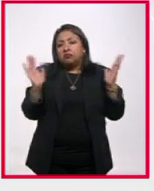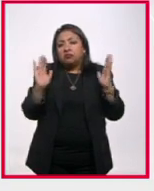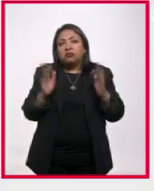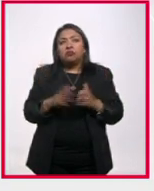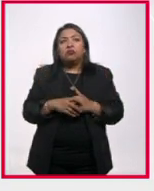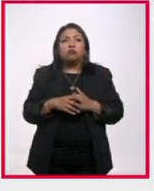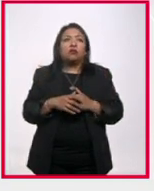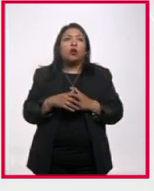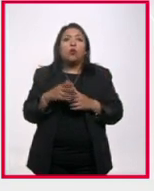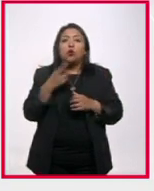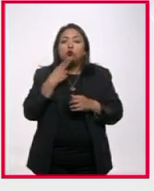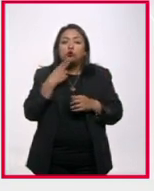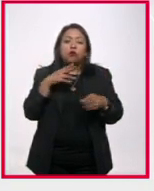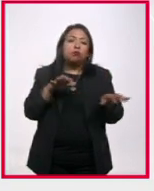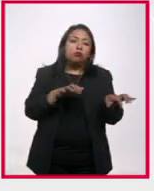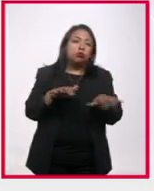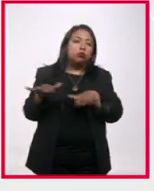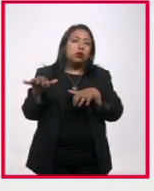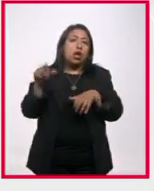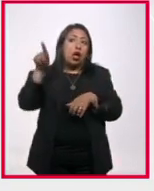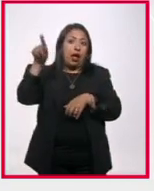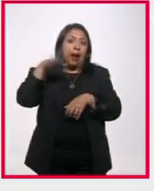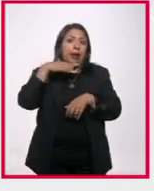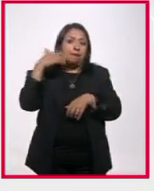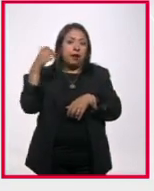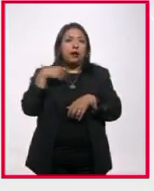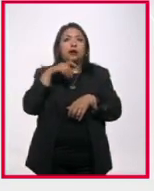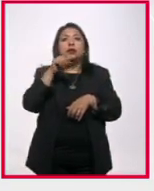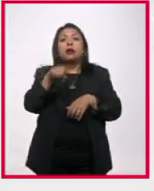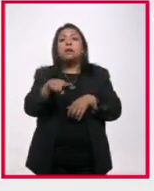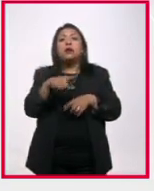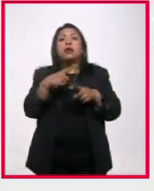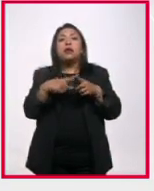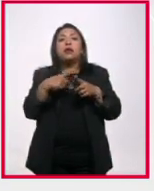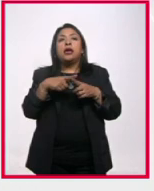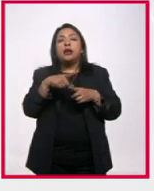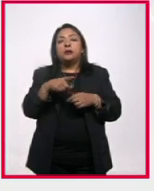la interpretación organística del día de hoy en Alemania. Tenemos también a